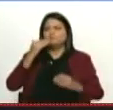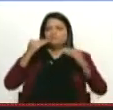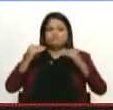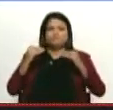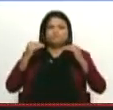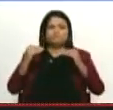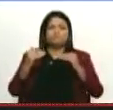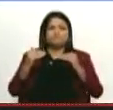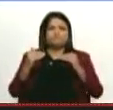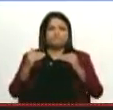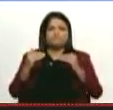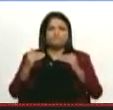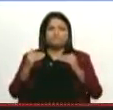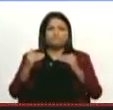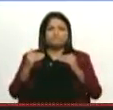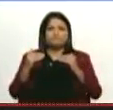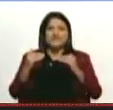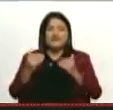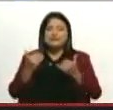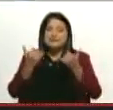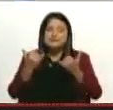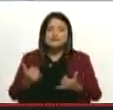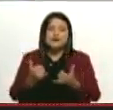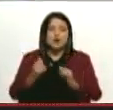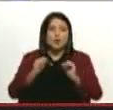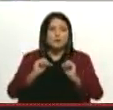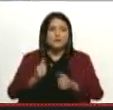y de actuar Con urgencia